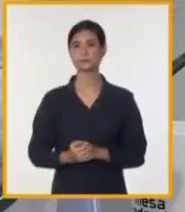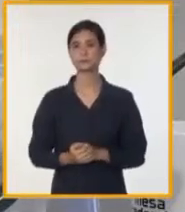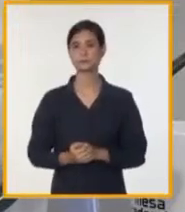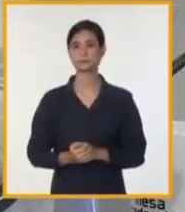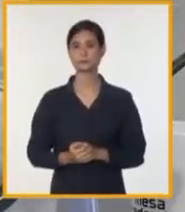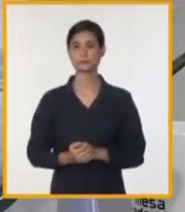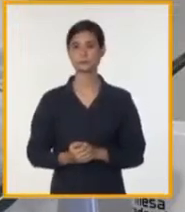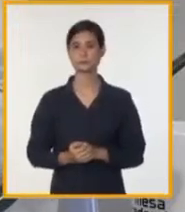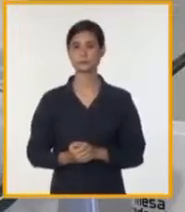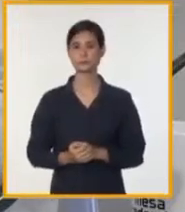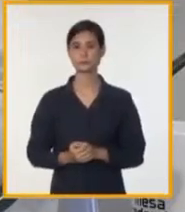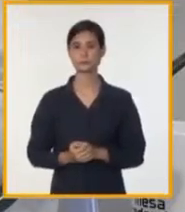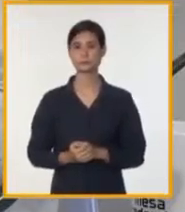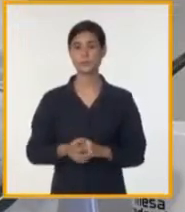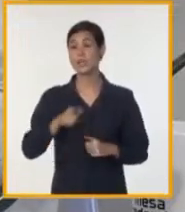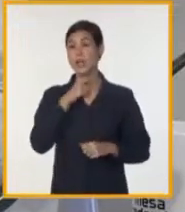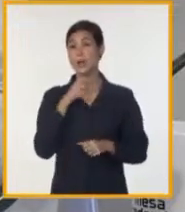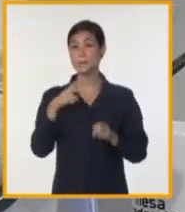estamos hablando